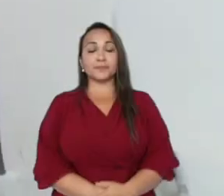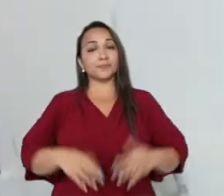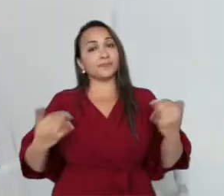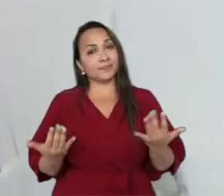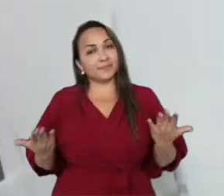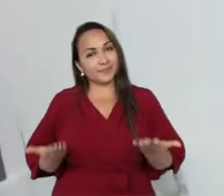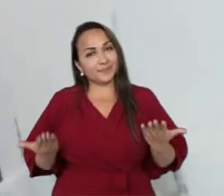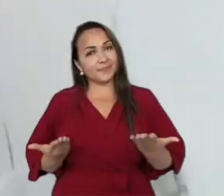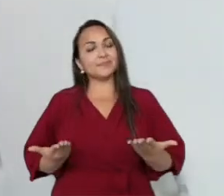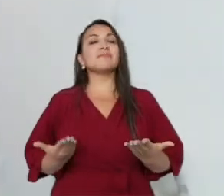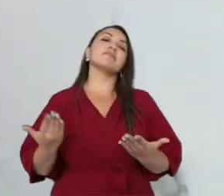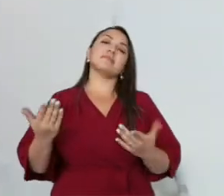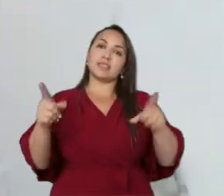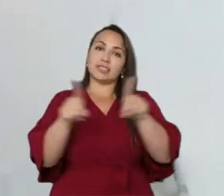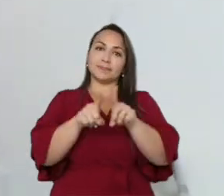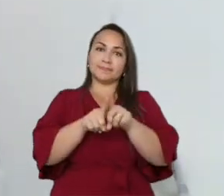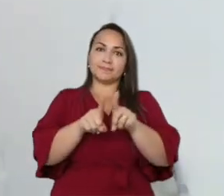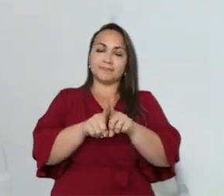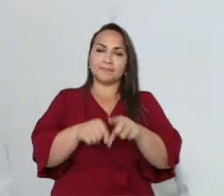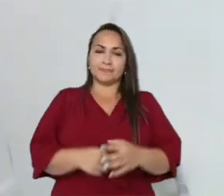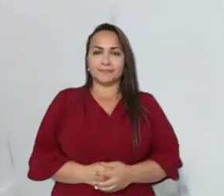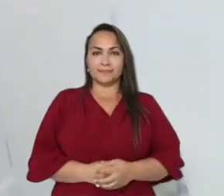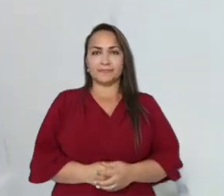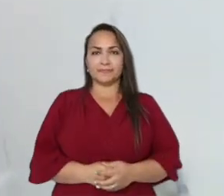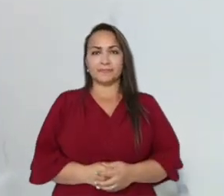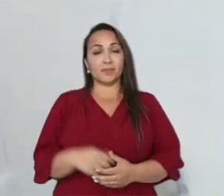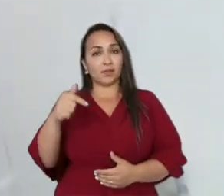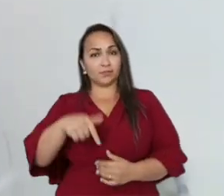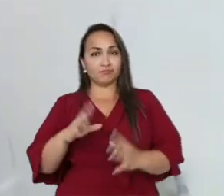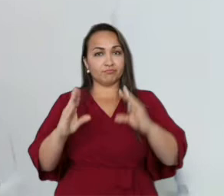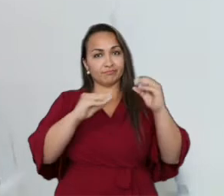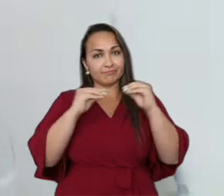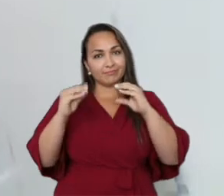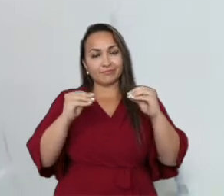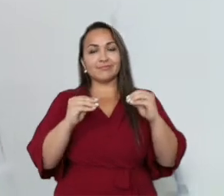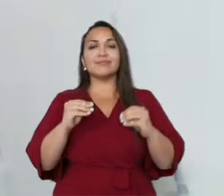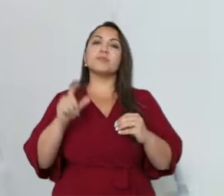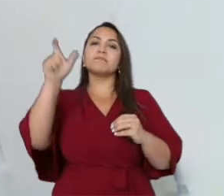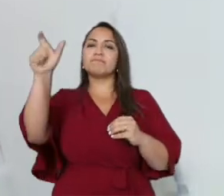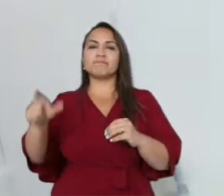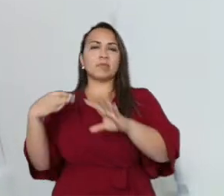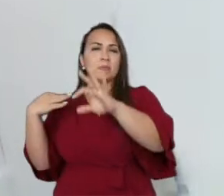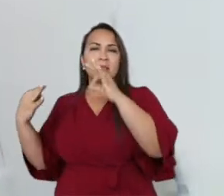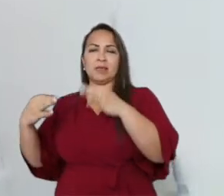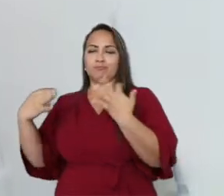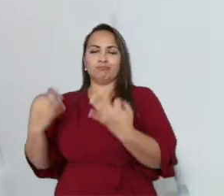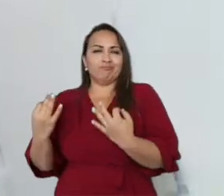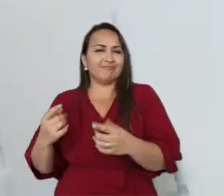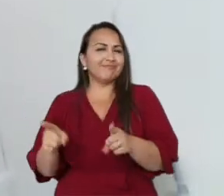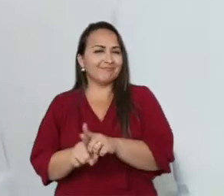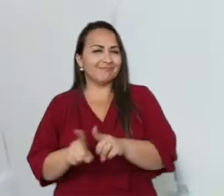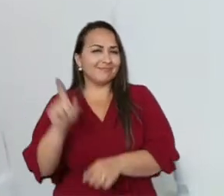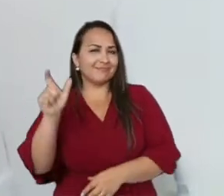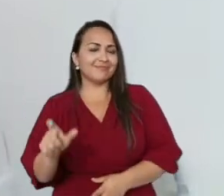En este momento tenemos también para este conversatorio una invitada de lujo